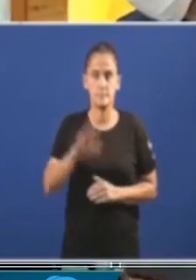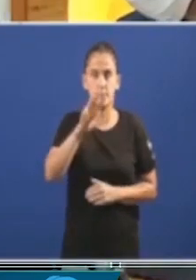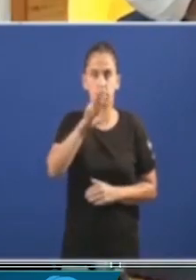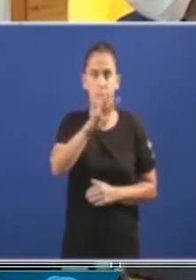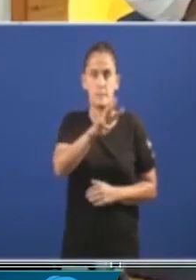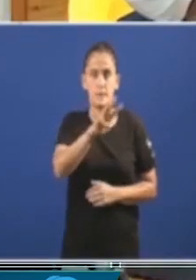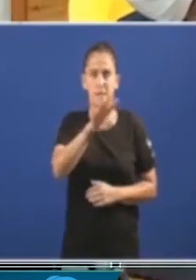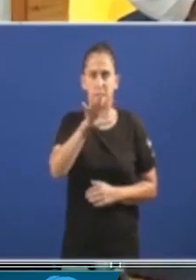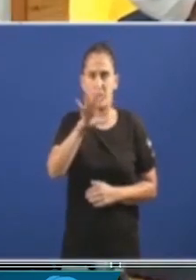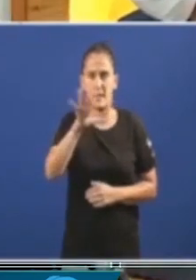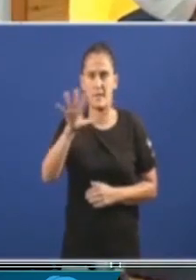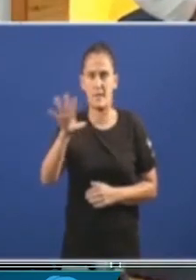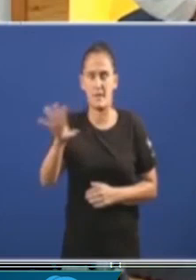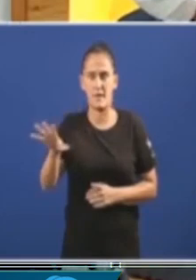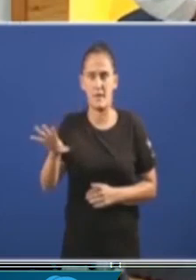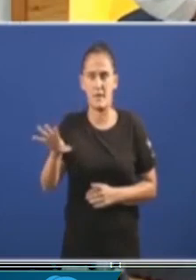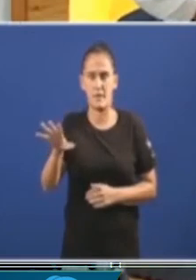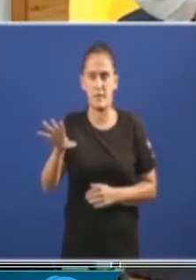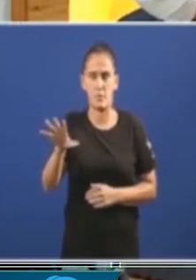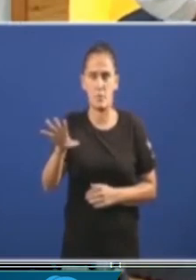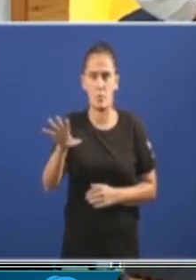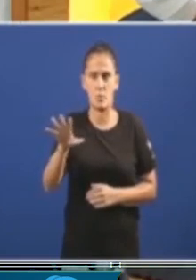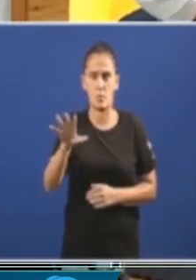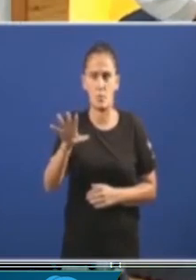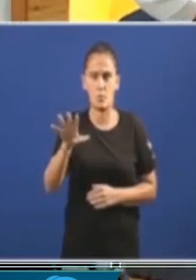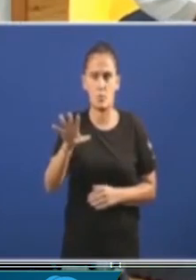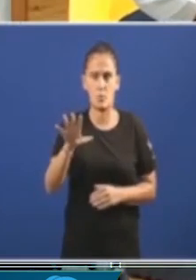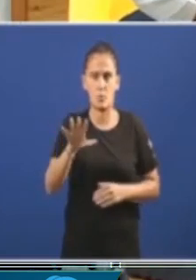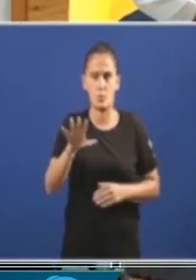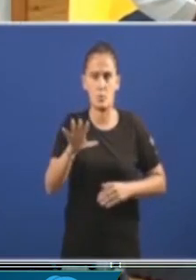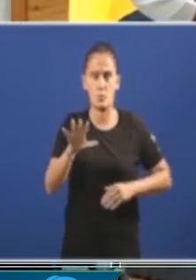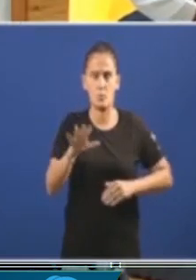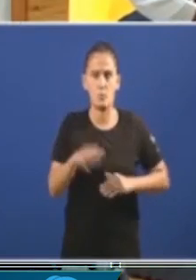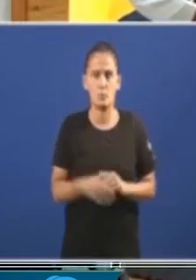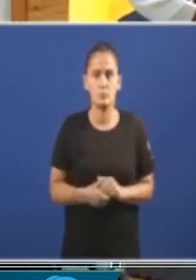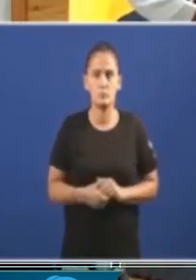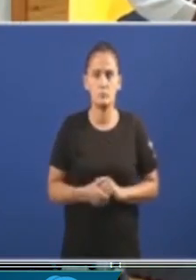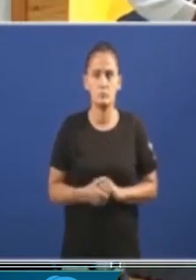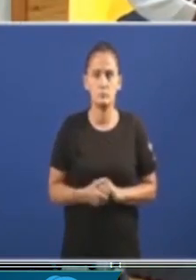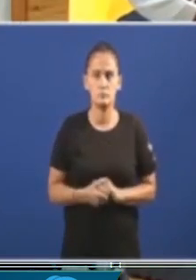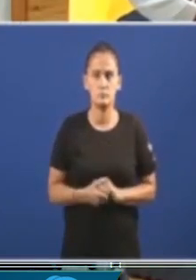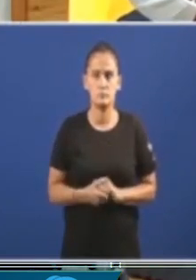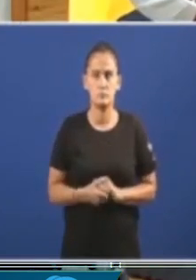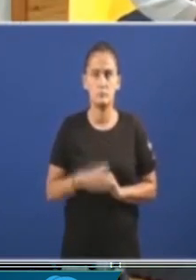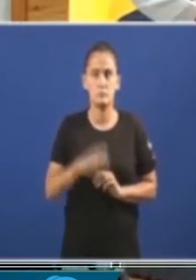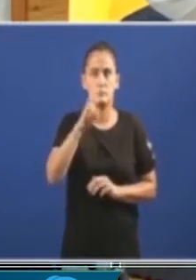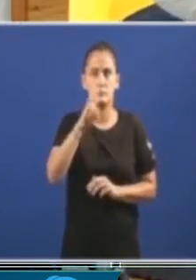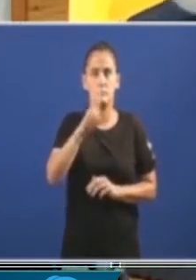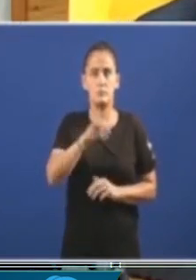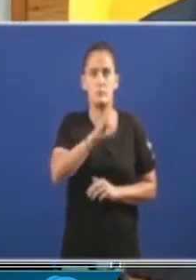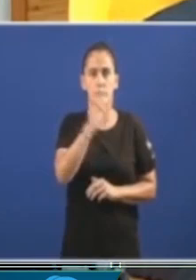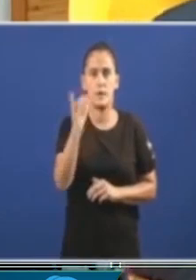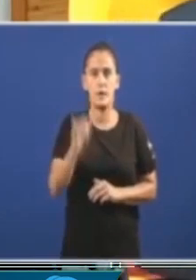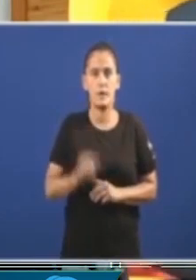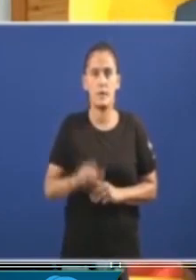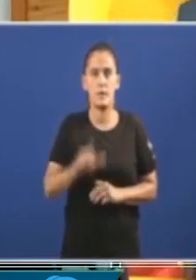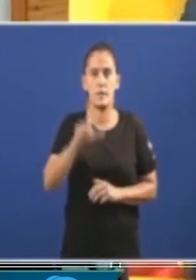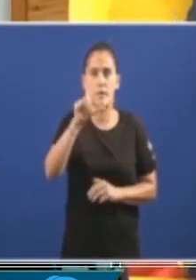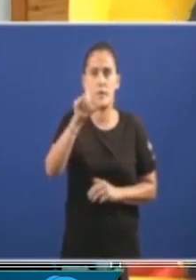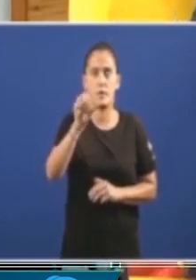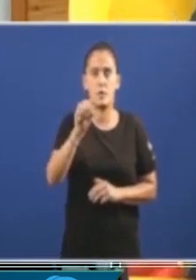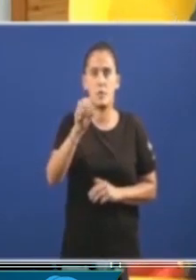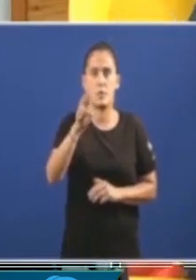famosos, ese famoso remanente que le daría primero al gobierno y el gobierno después se lo daría